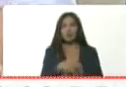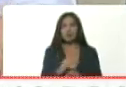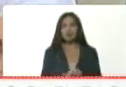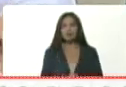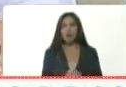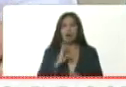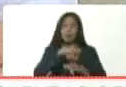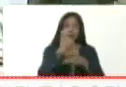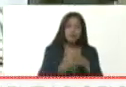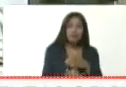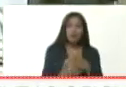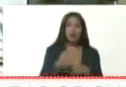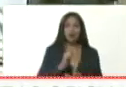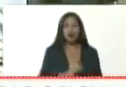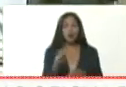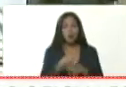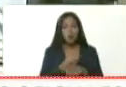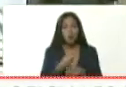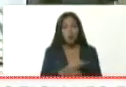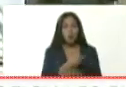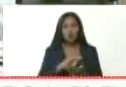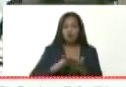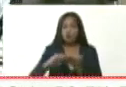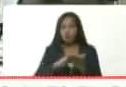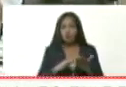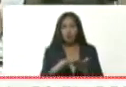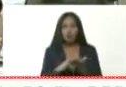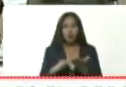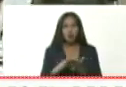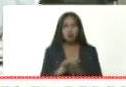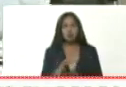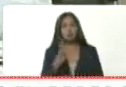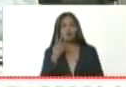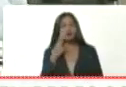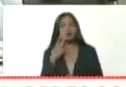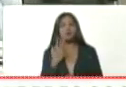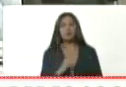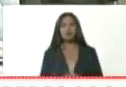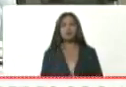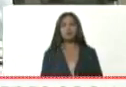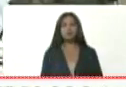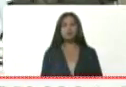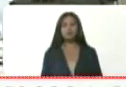planificar a buscar soluciones por ejemplo